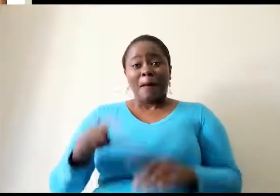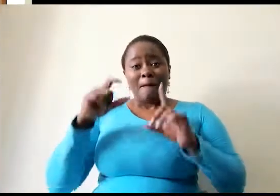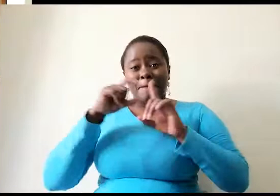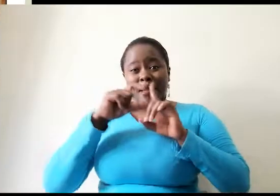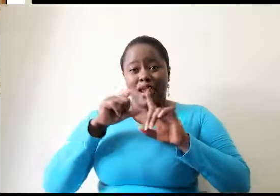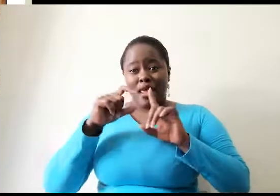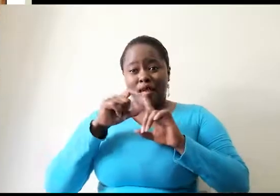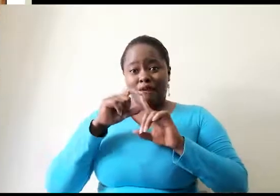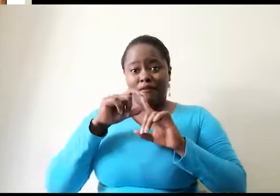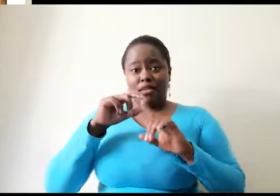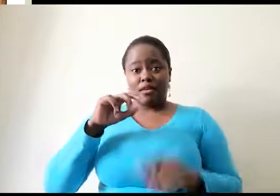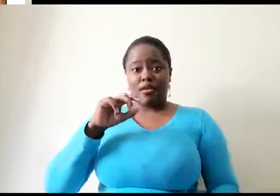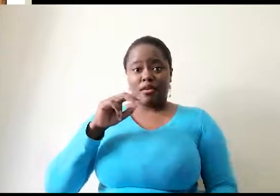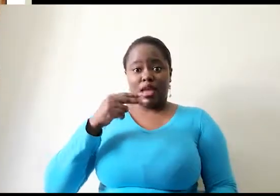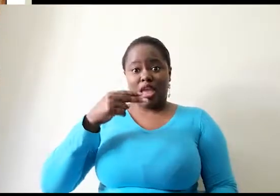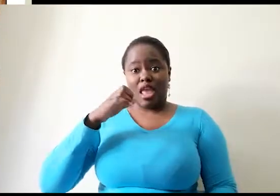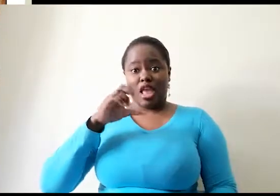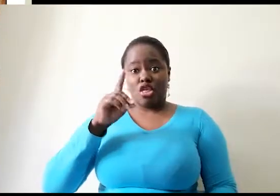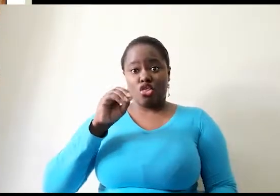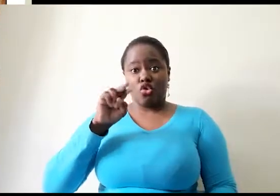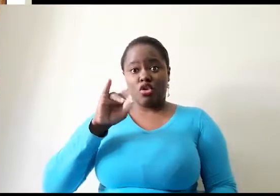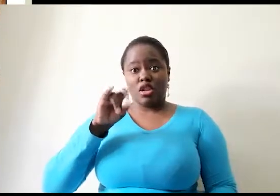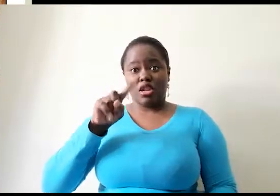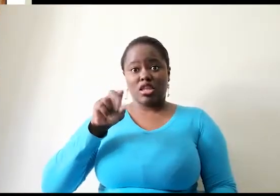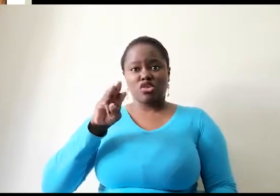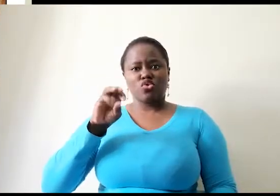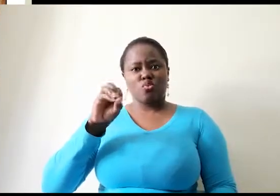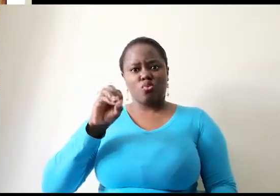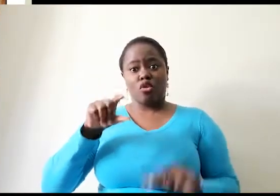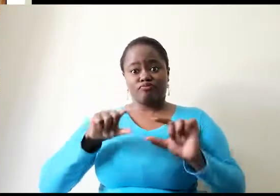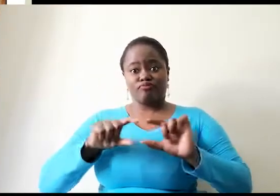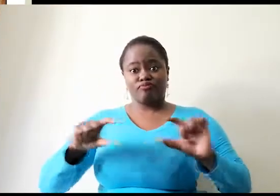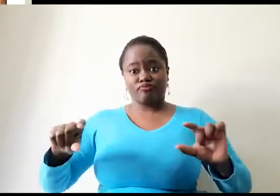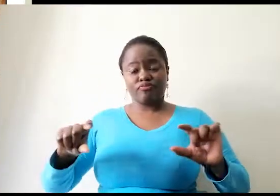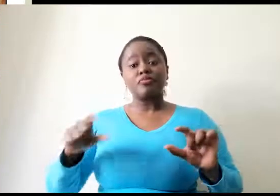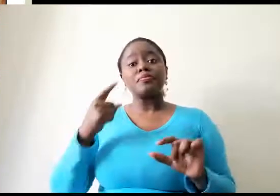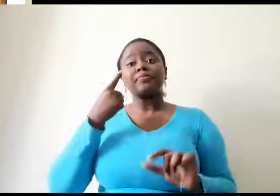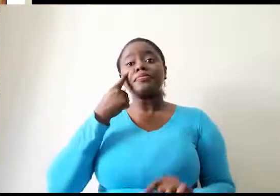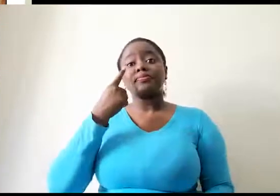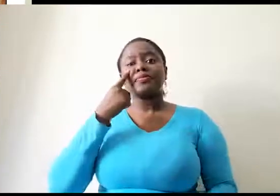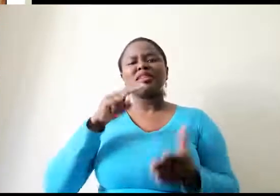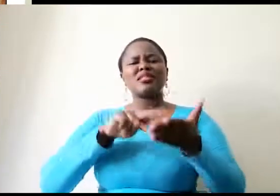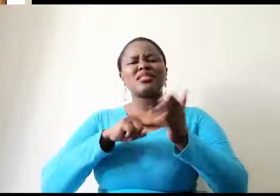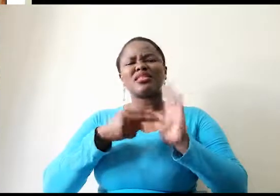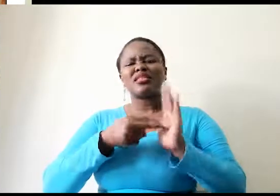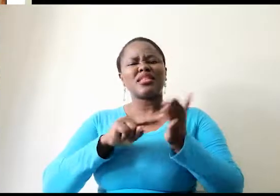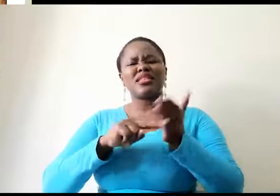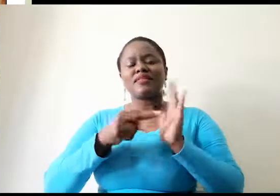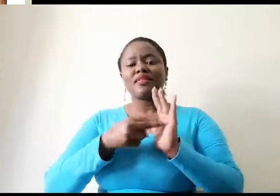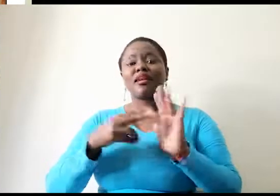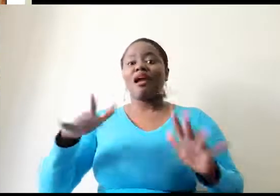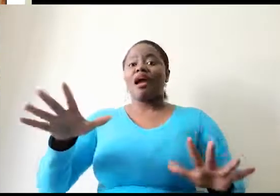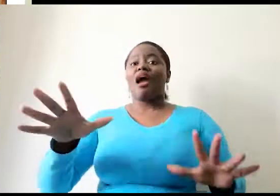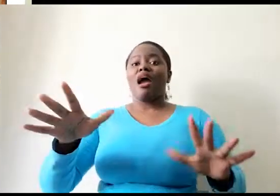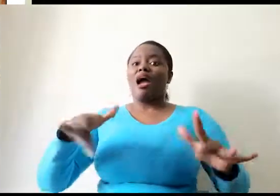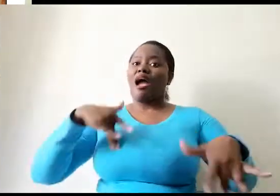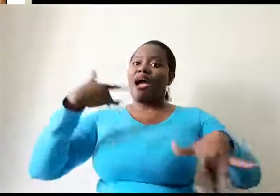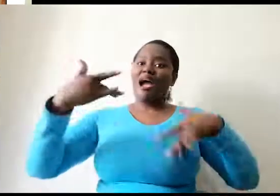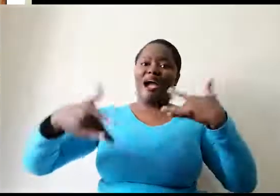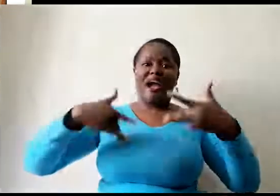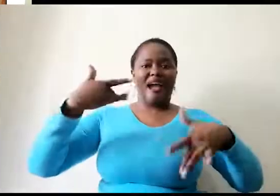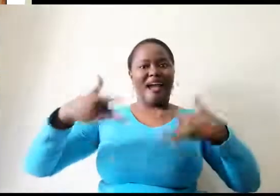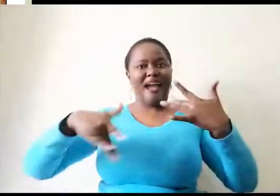hedonismo, la palabra hedonismo viene del griego hedone, que significa placer. Es